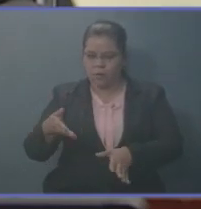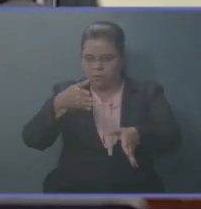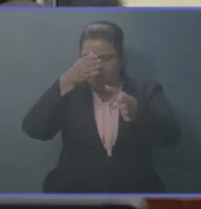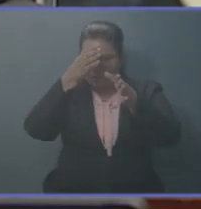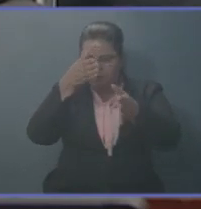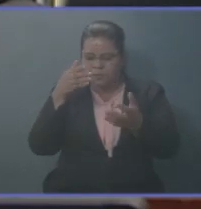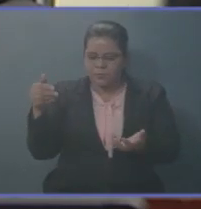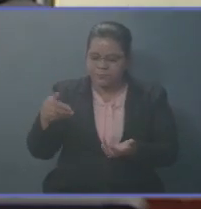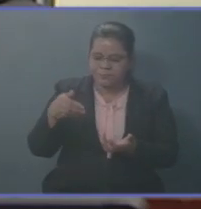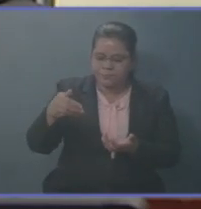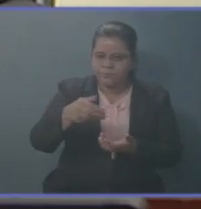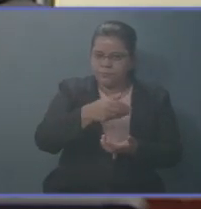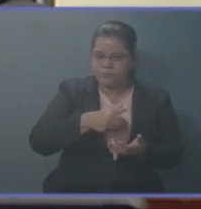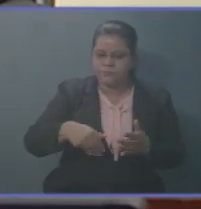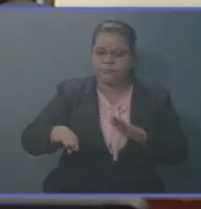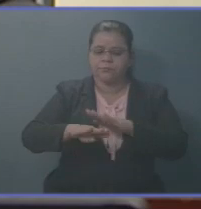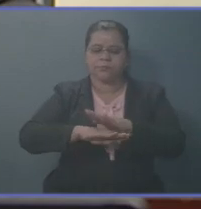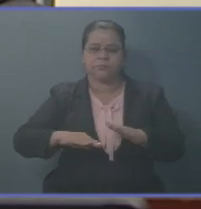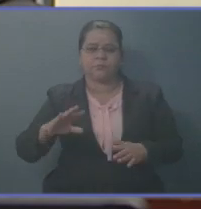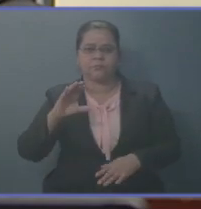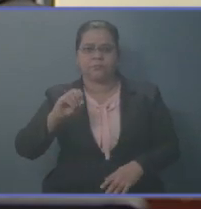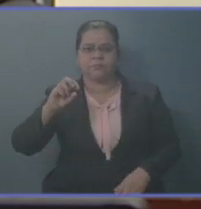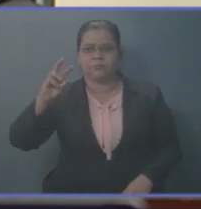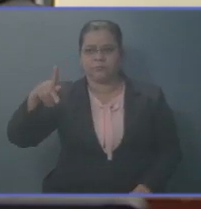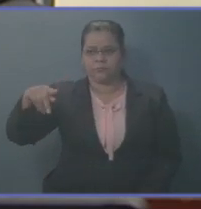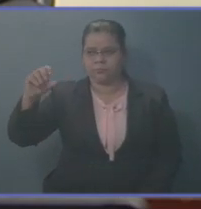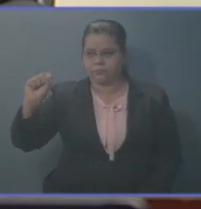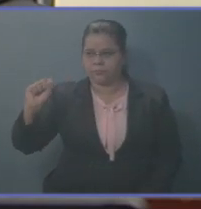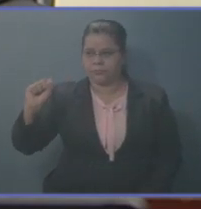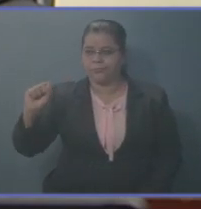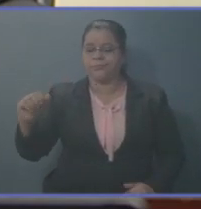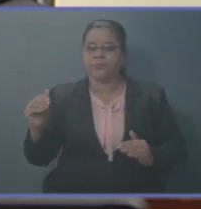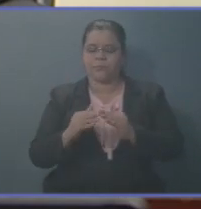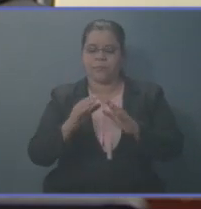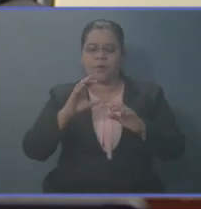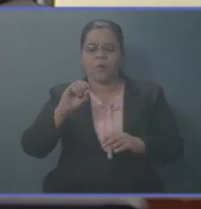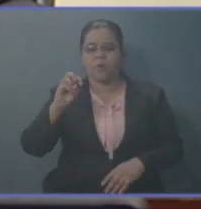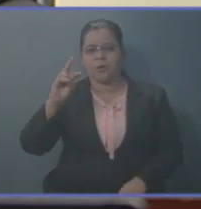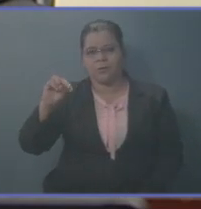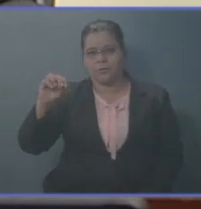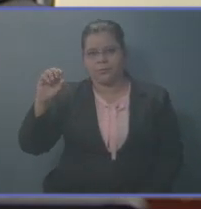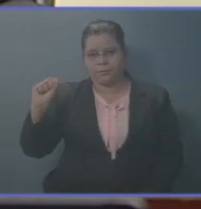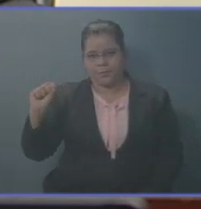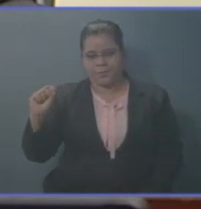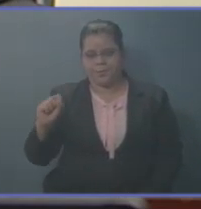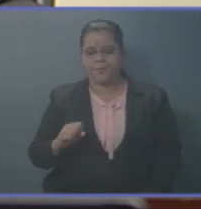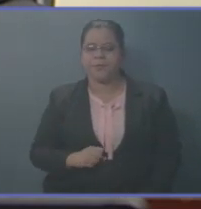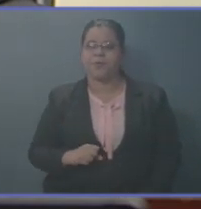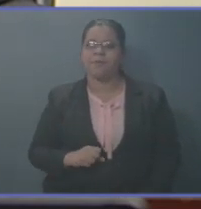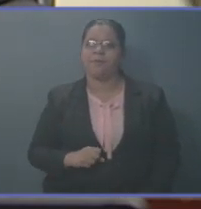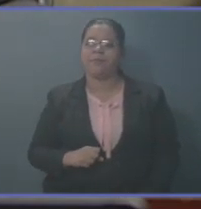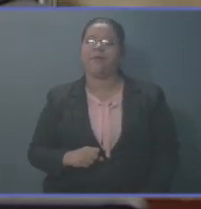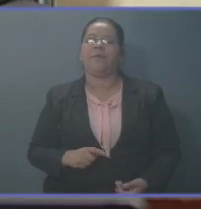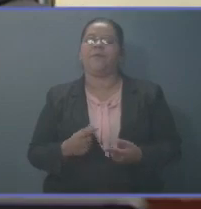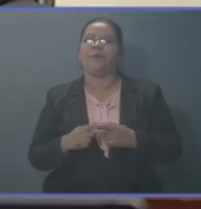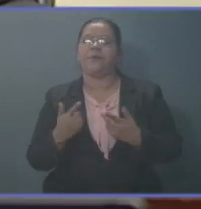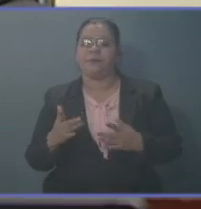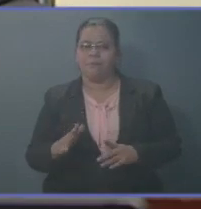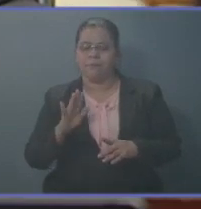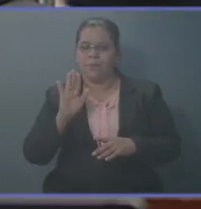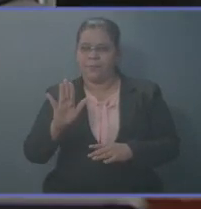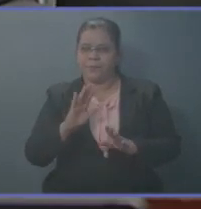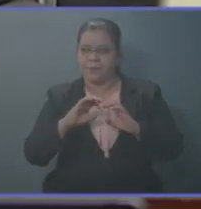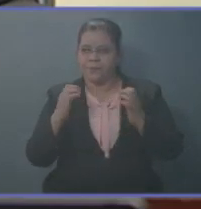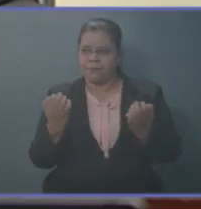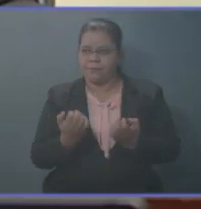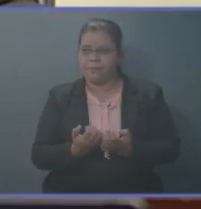las normas técnicas de la Organización Panamericana de la Salud y Organización Mundial de la Salud, OPS-OMS, con sus